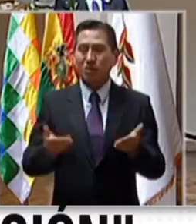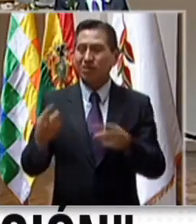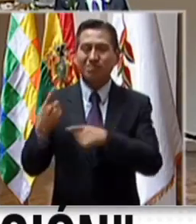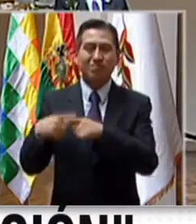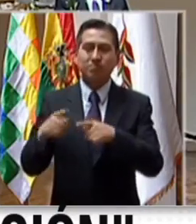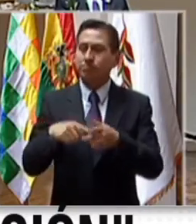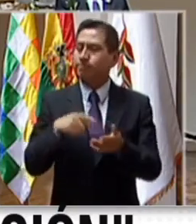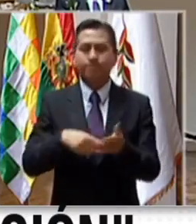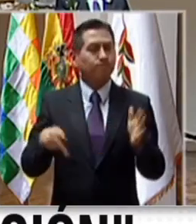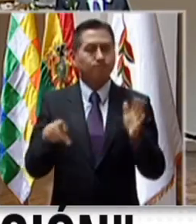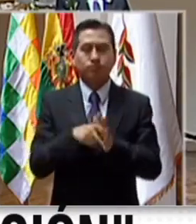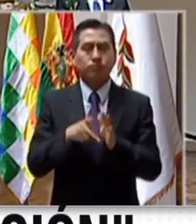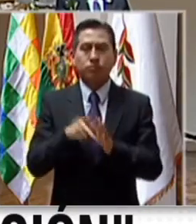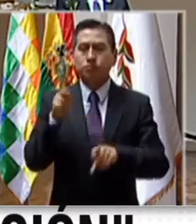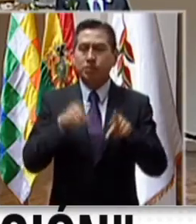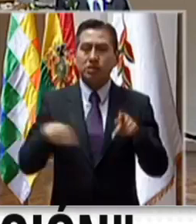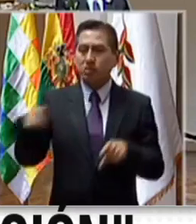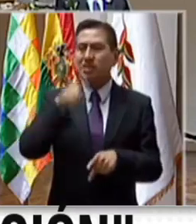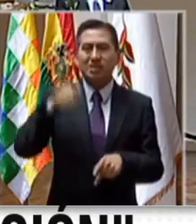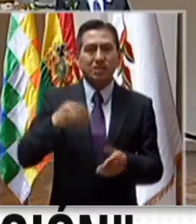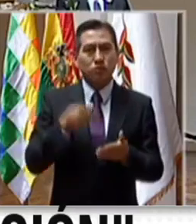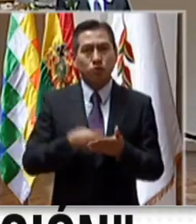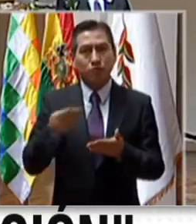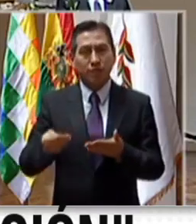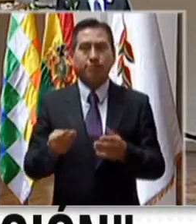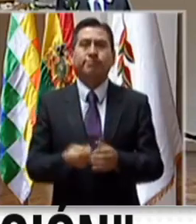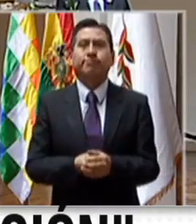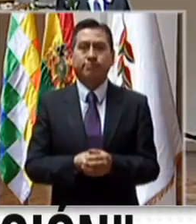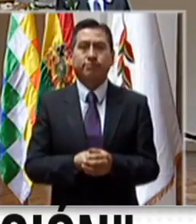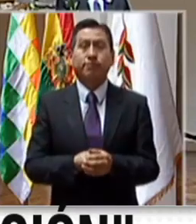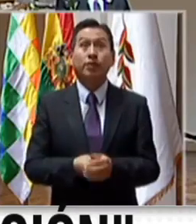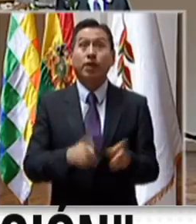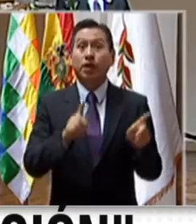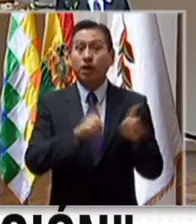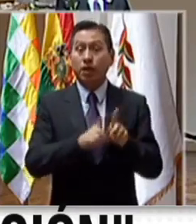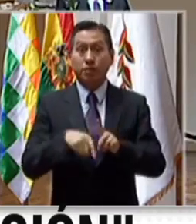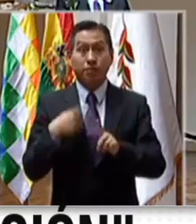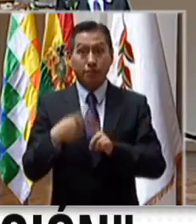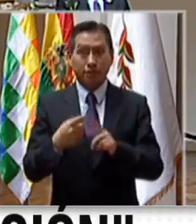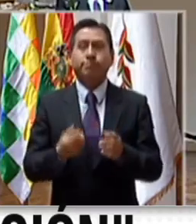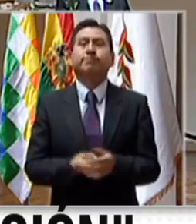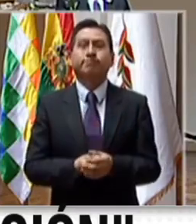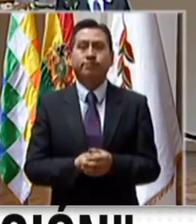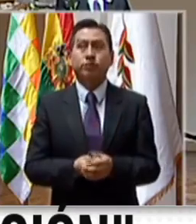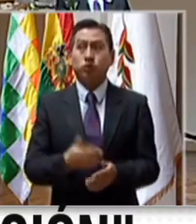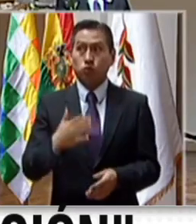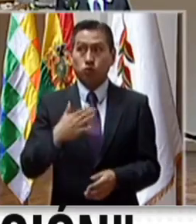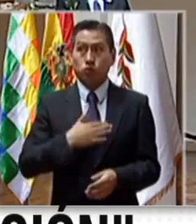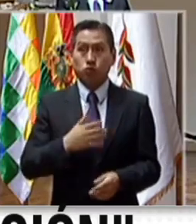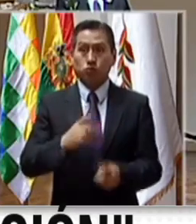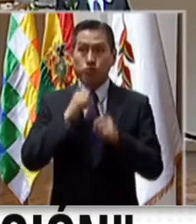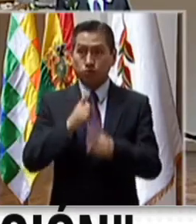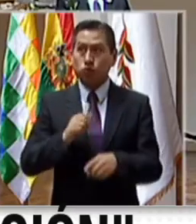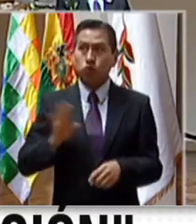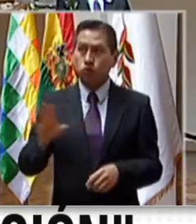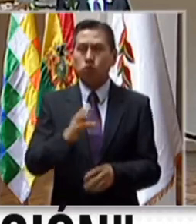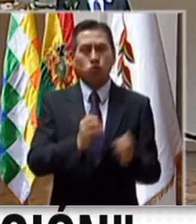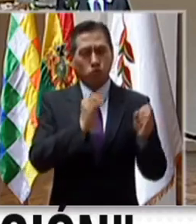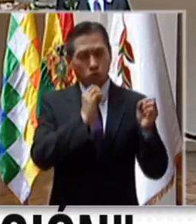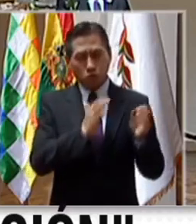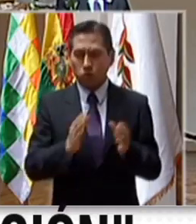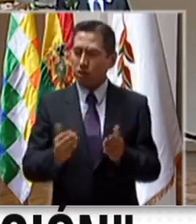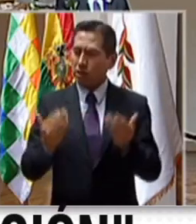médicos que la población necesita. Asimismo, he instruido organizar de